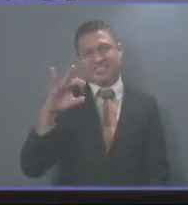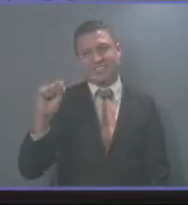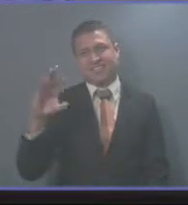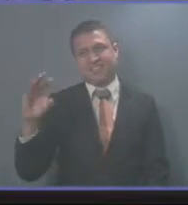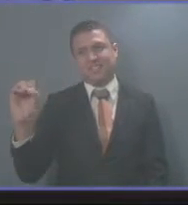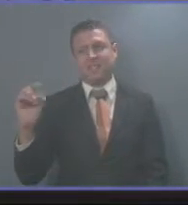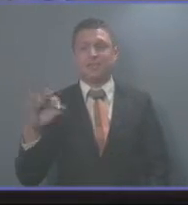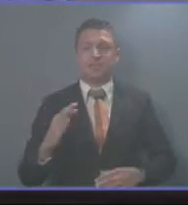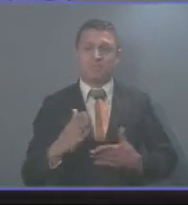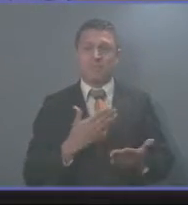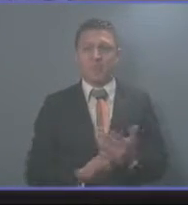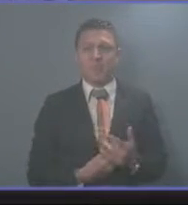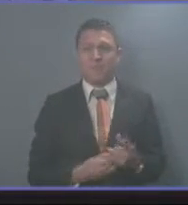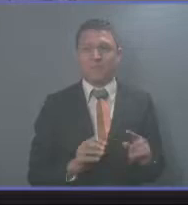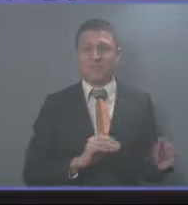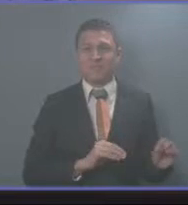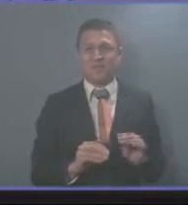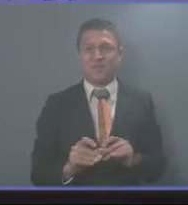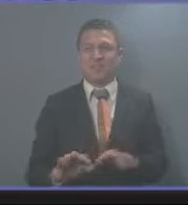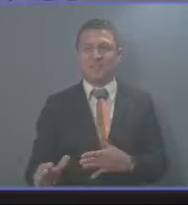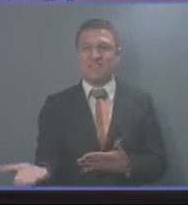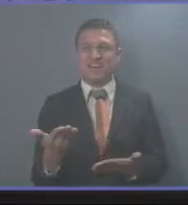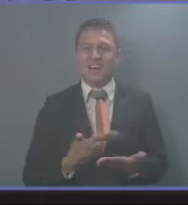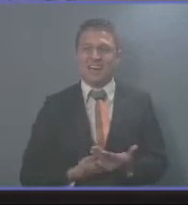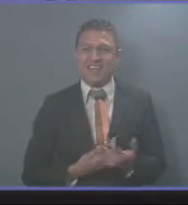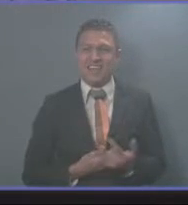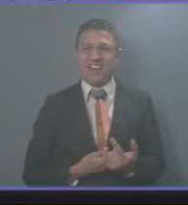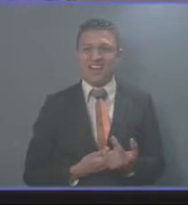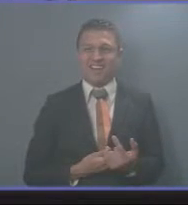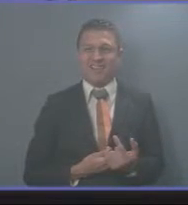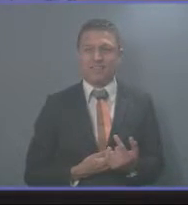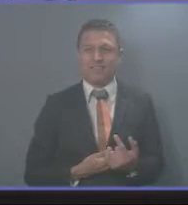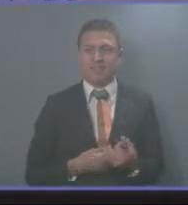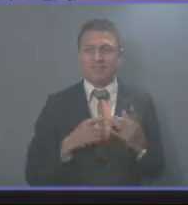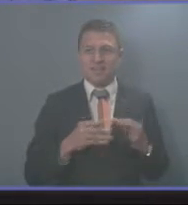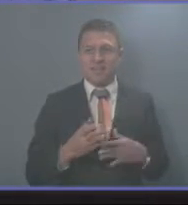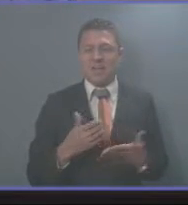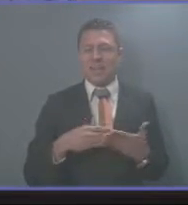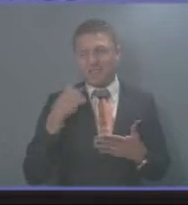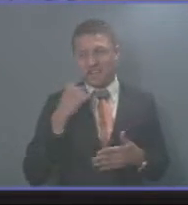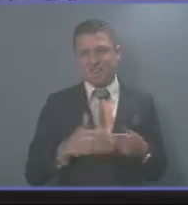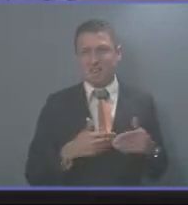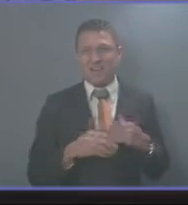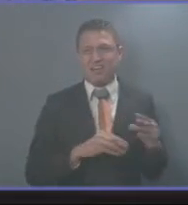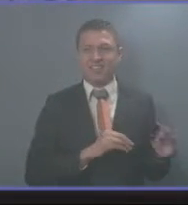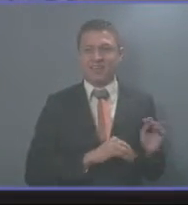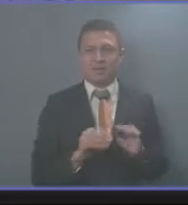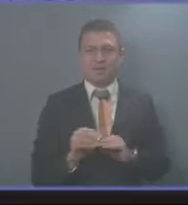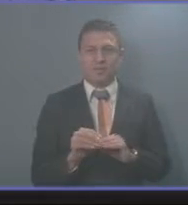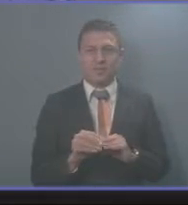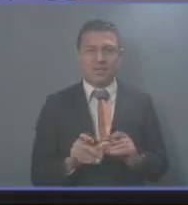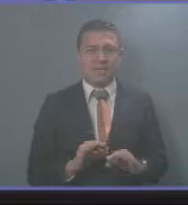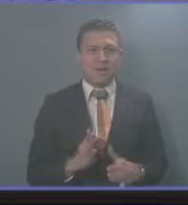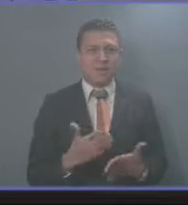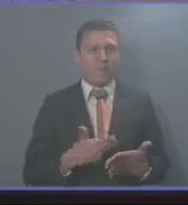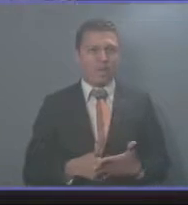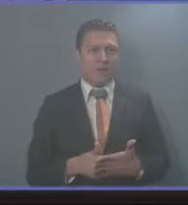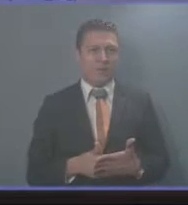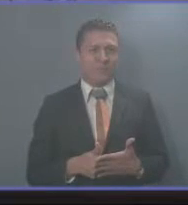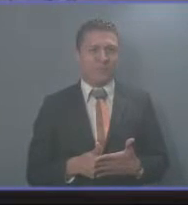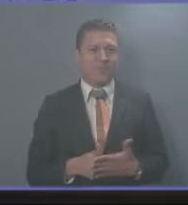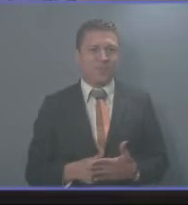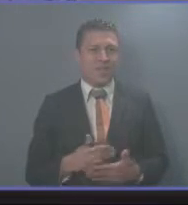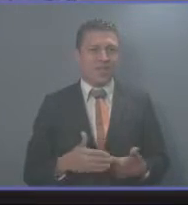Chalatenango. Se explica en las iniciativas que en las distintas carreteras mencionadas, en cada una de ellas, que a la